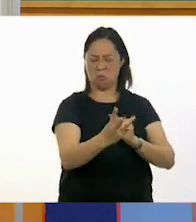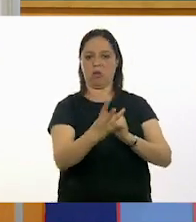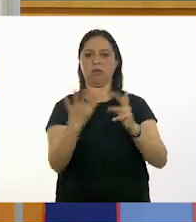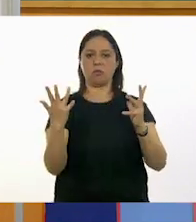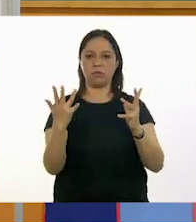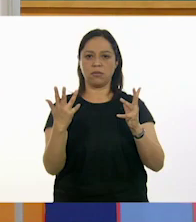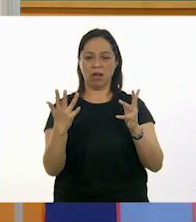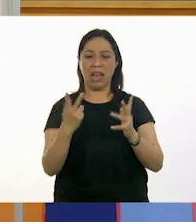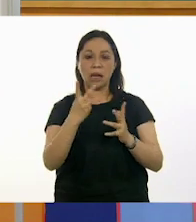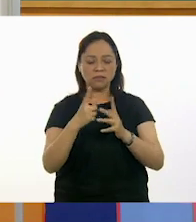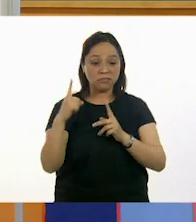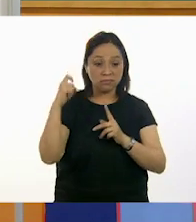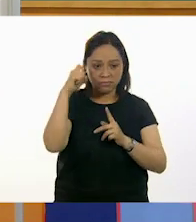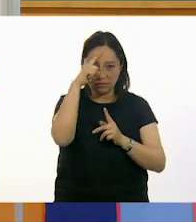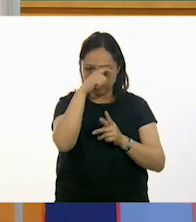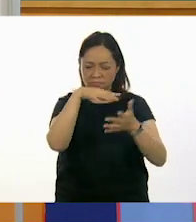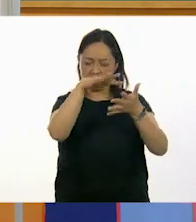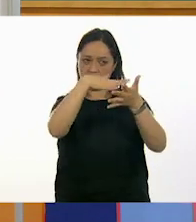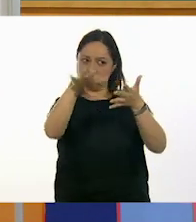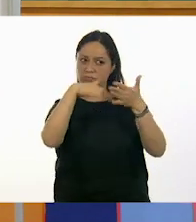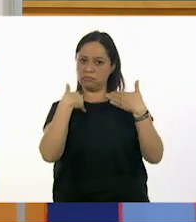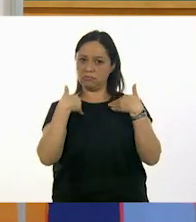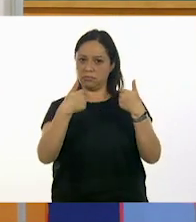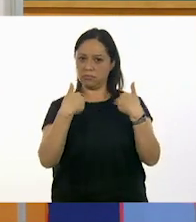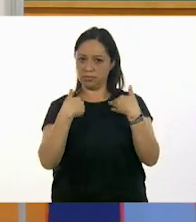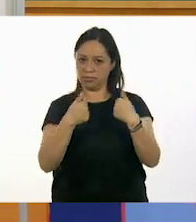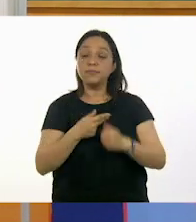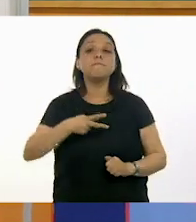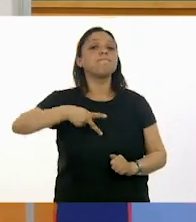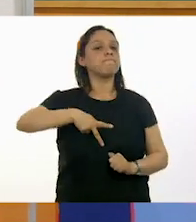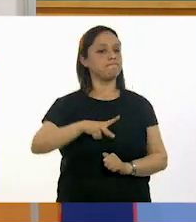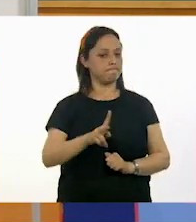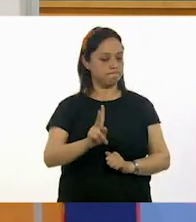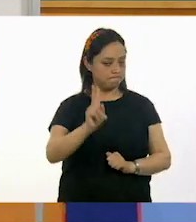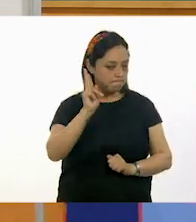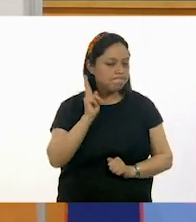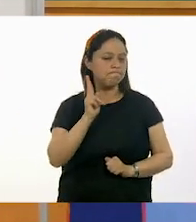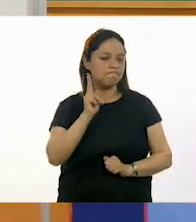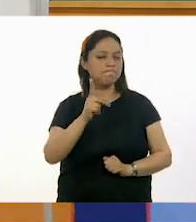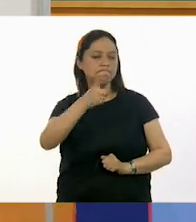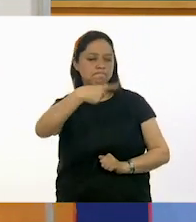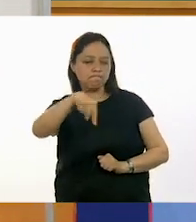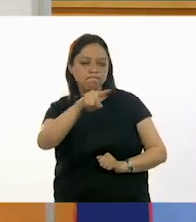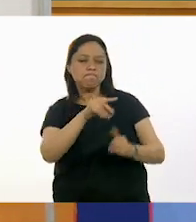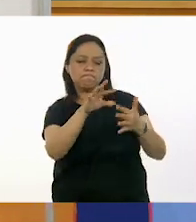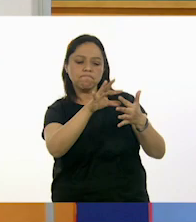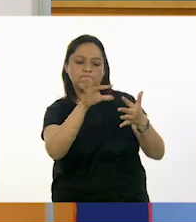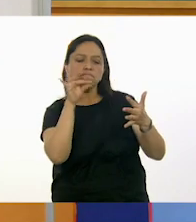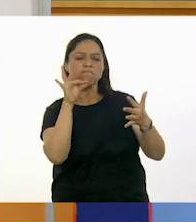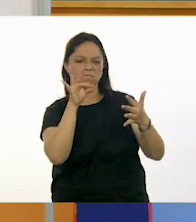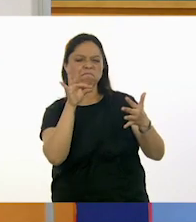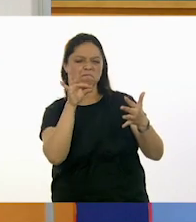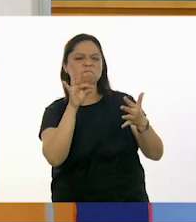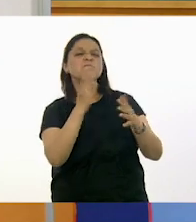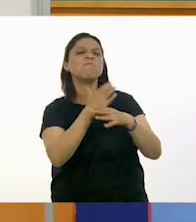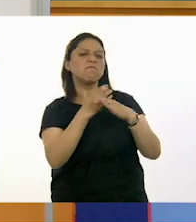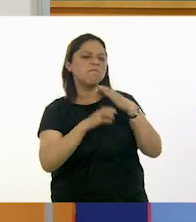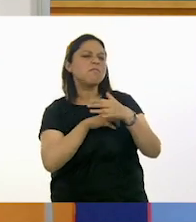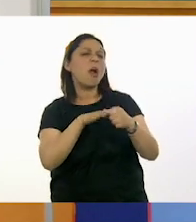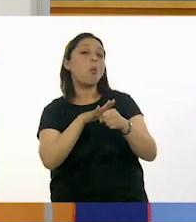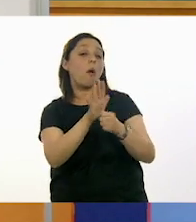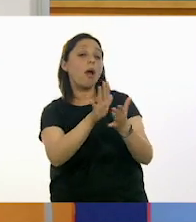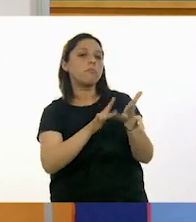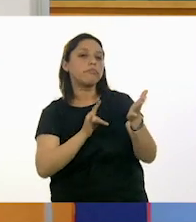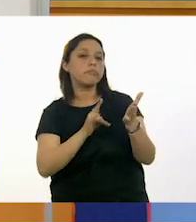que sea muy difícil de leer esta información. Pero podemos rescatar algunos aspectos. Sabemos que él estuvo tomando